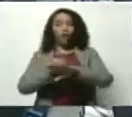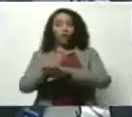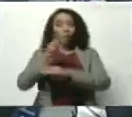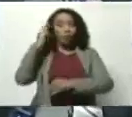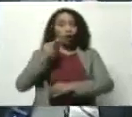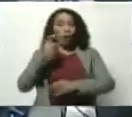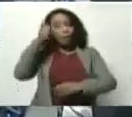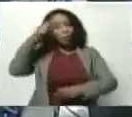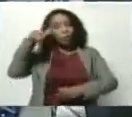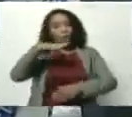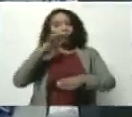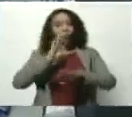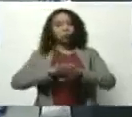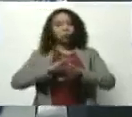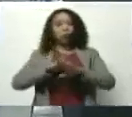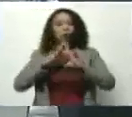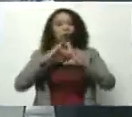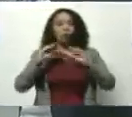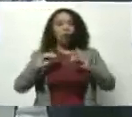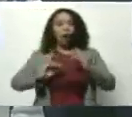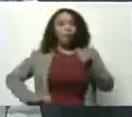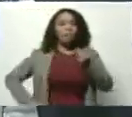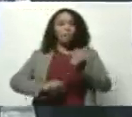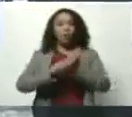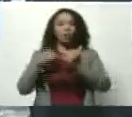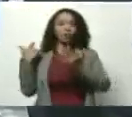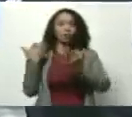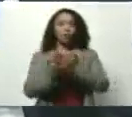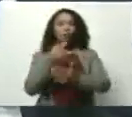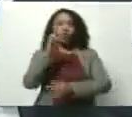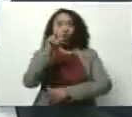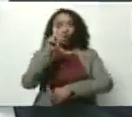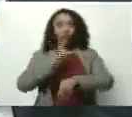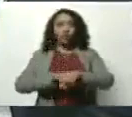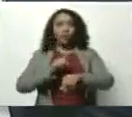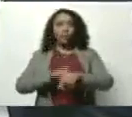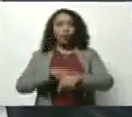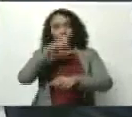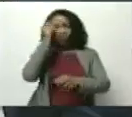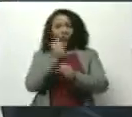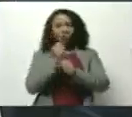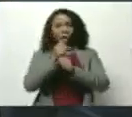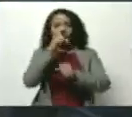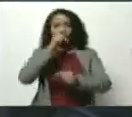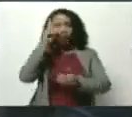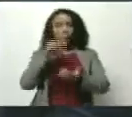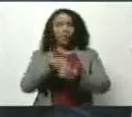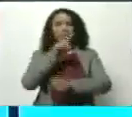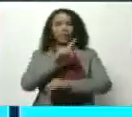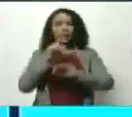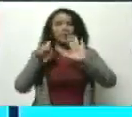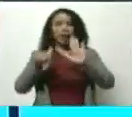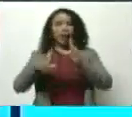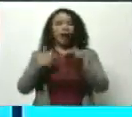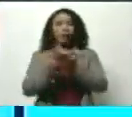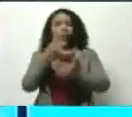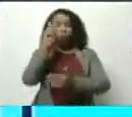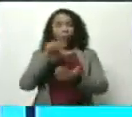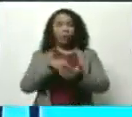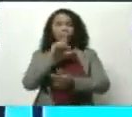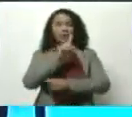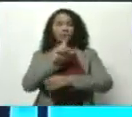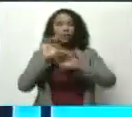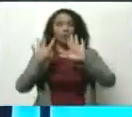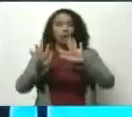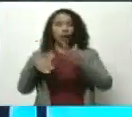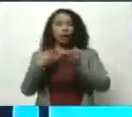y el pueblo por todo el apoyo brindado durante sus dos periodos de gestión desde el año 2016 hasta el 2019 y